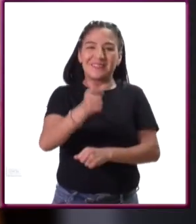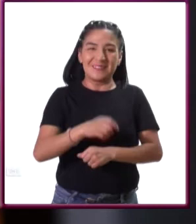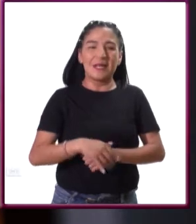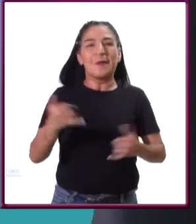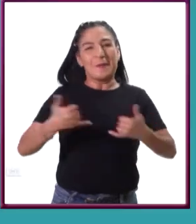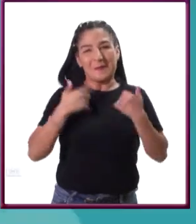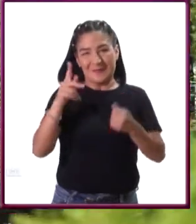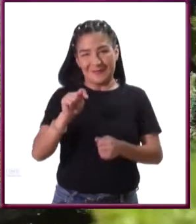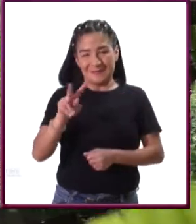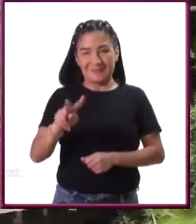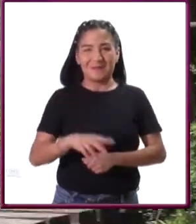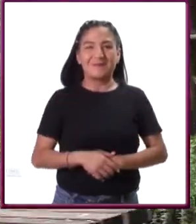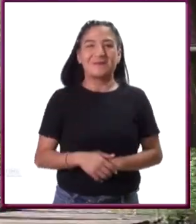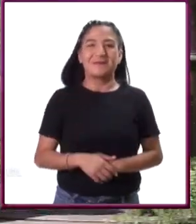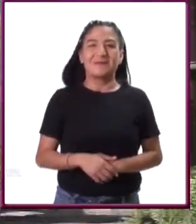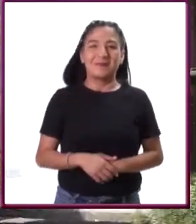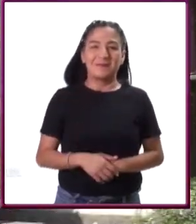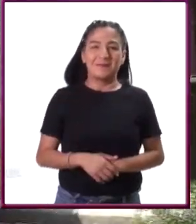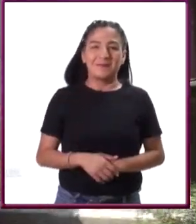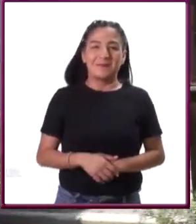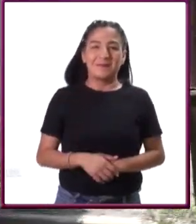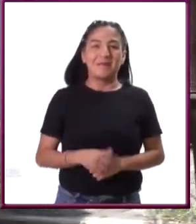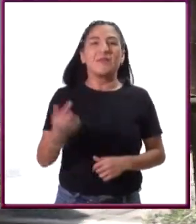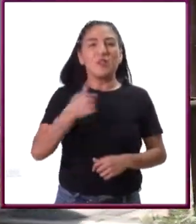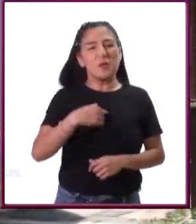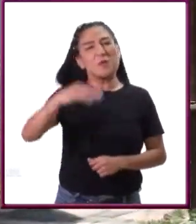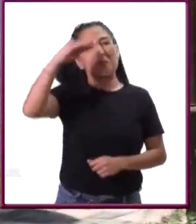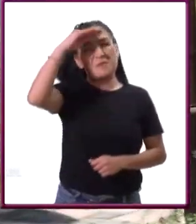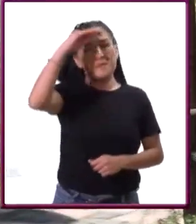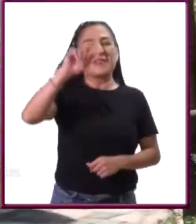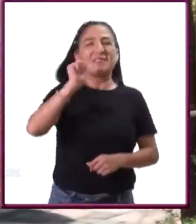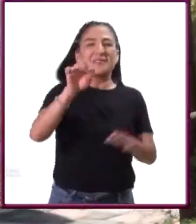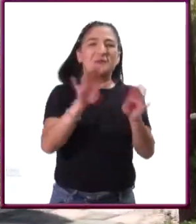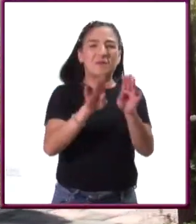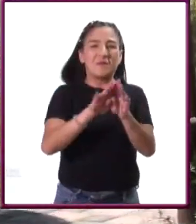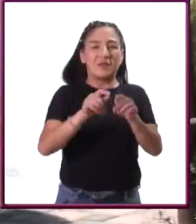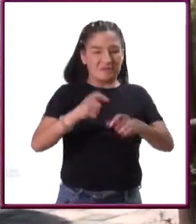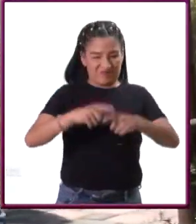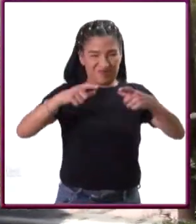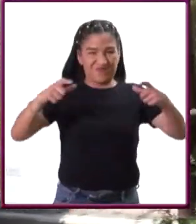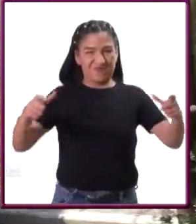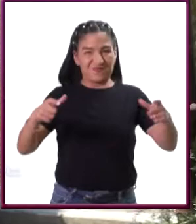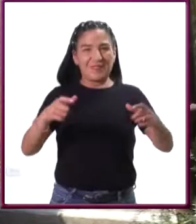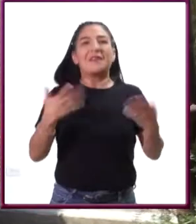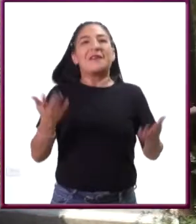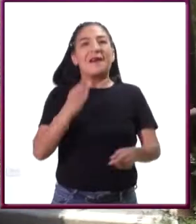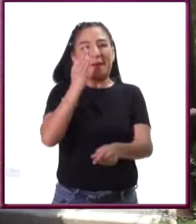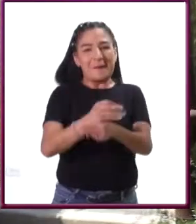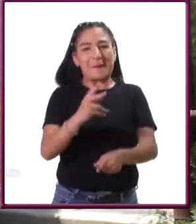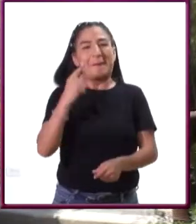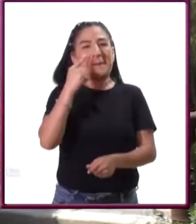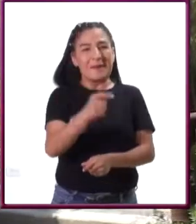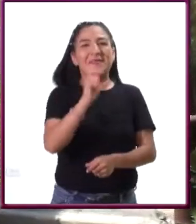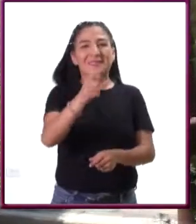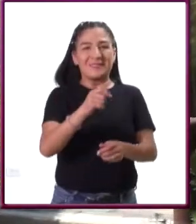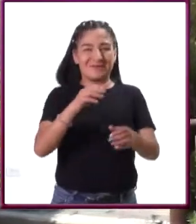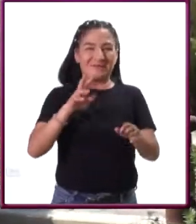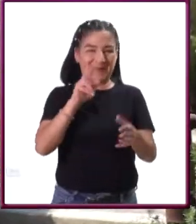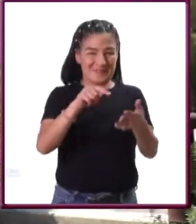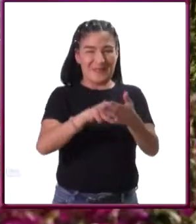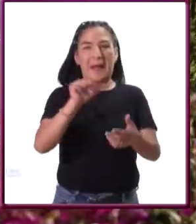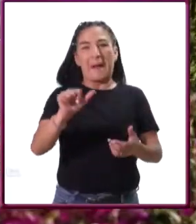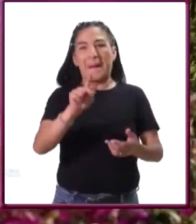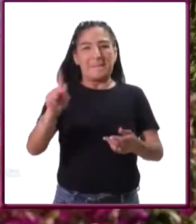TV. Me quedé pensando en lo de crecimiento exponencial y mira lo que me encontré en una de las plataformas más importantes de